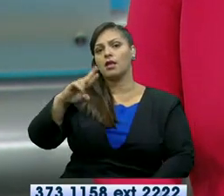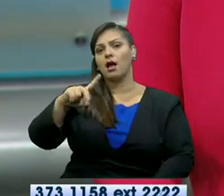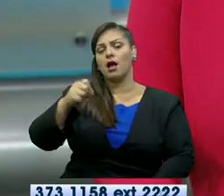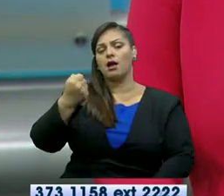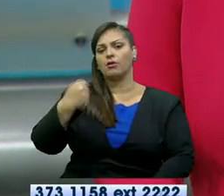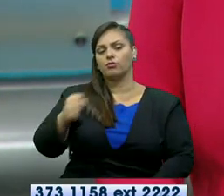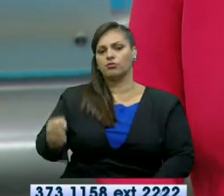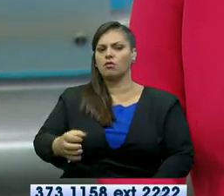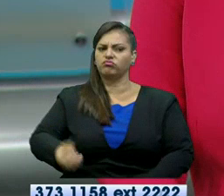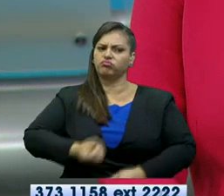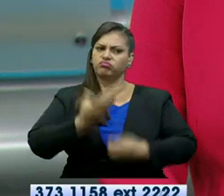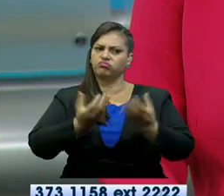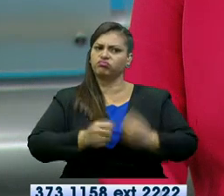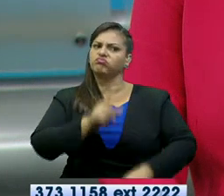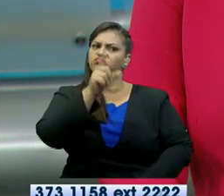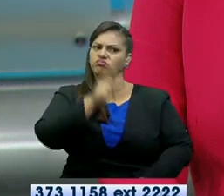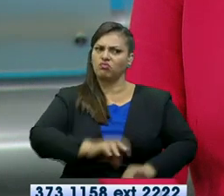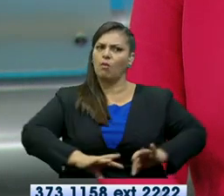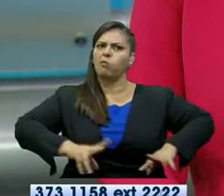Pareja Yanuseli.